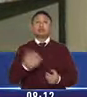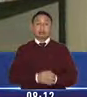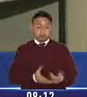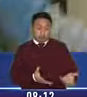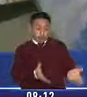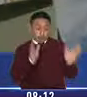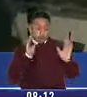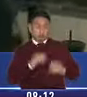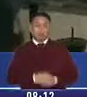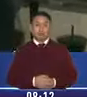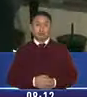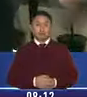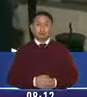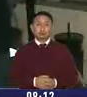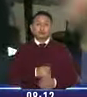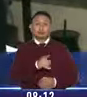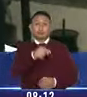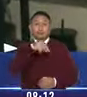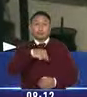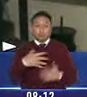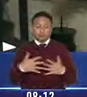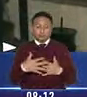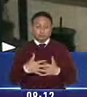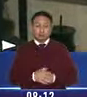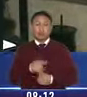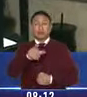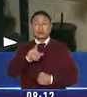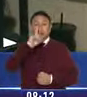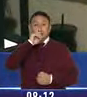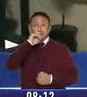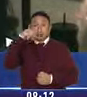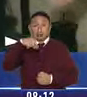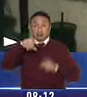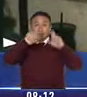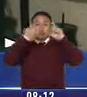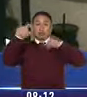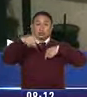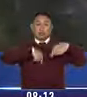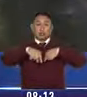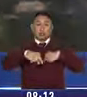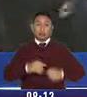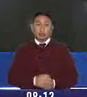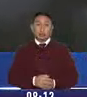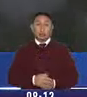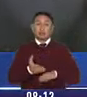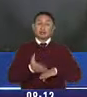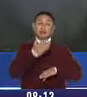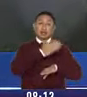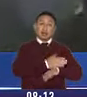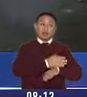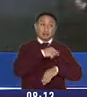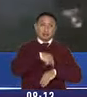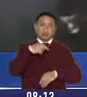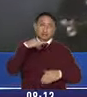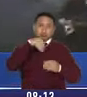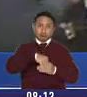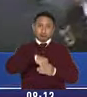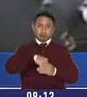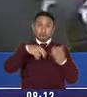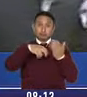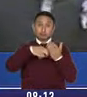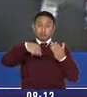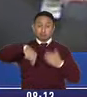ahí está, digo, llévate. Aún con nervios encontramos a los trabajadores de esta cooperativa de transporte que minutos antes fueron, dentro de la terminal